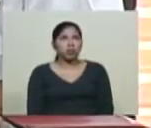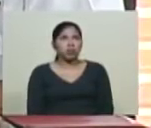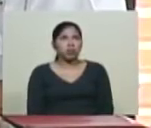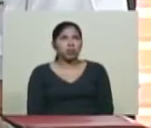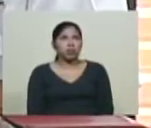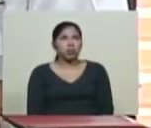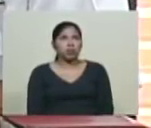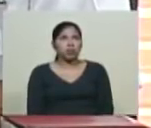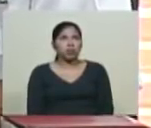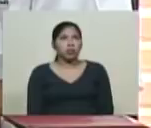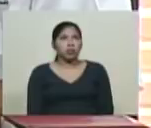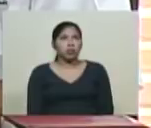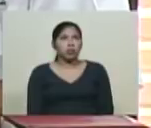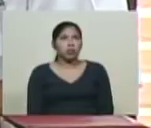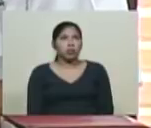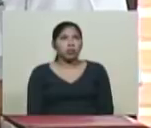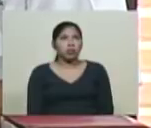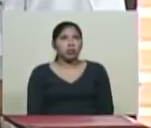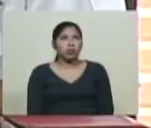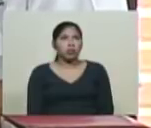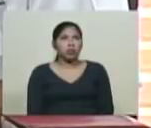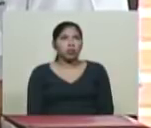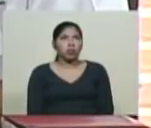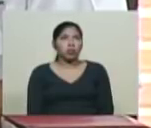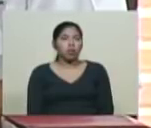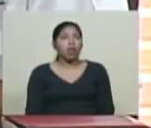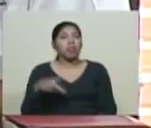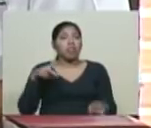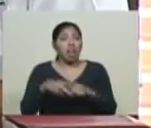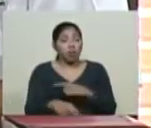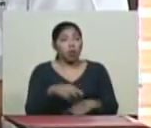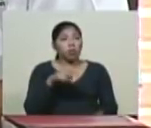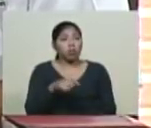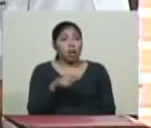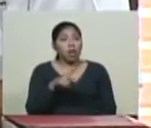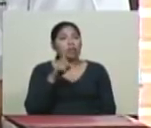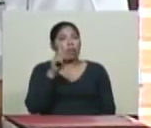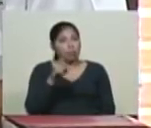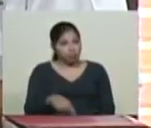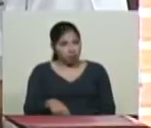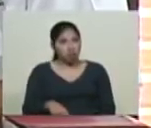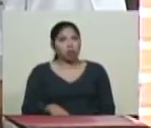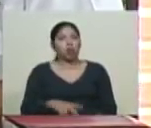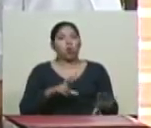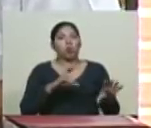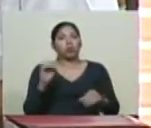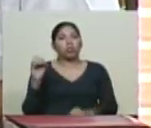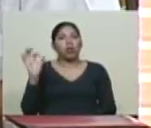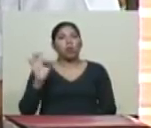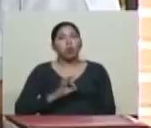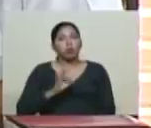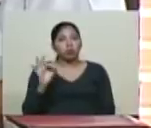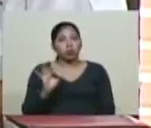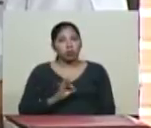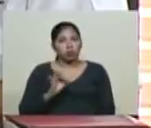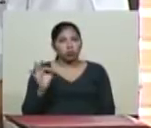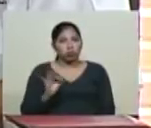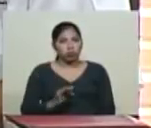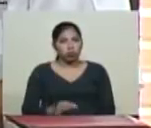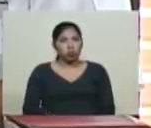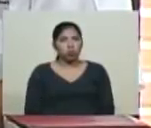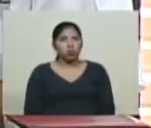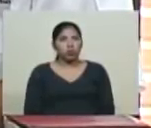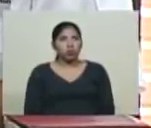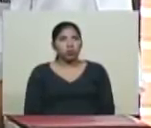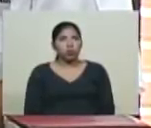está recuperado. El hospital de Naiguatá recuperado. El 80% del hospital de La Sabana recuperado. Bueno, un